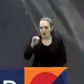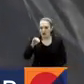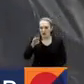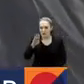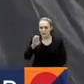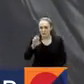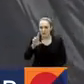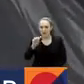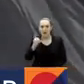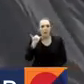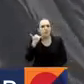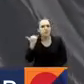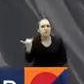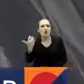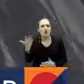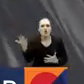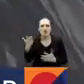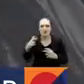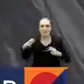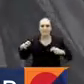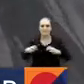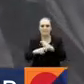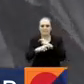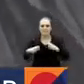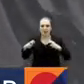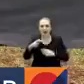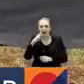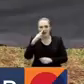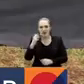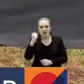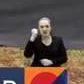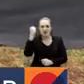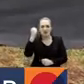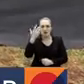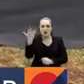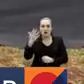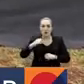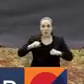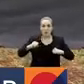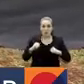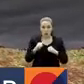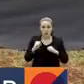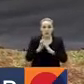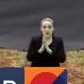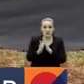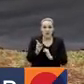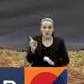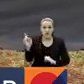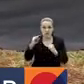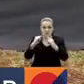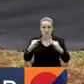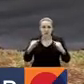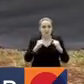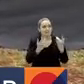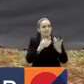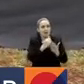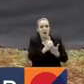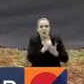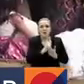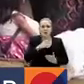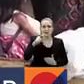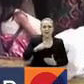el Parque Nacional, esto es en el centro de la capital del país. En minutos, los detalles de esta situación.